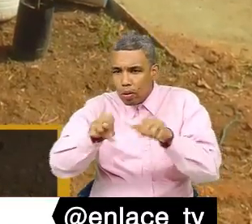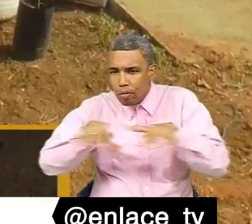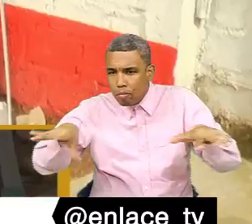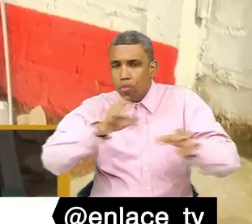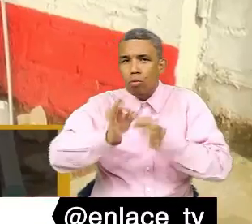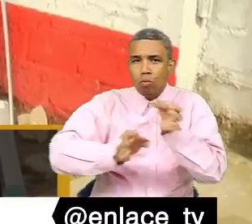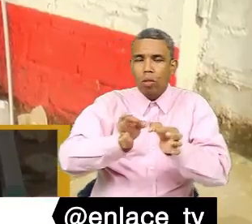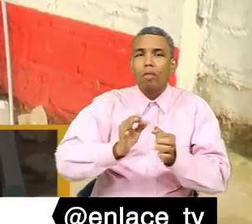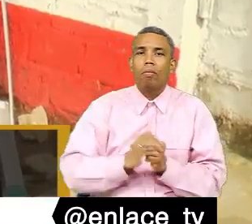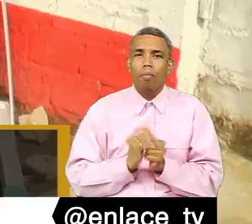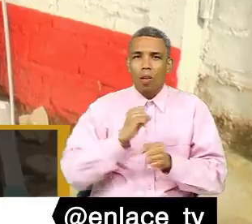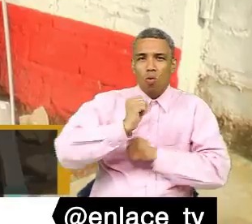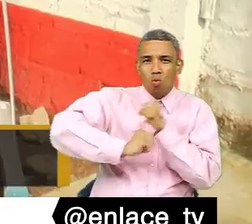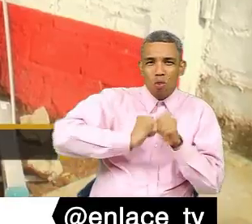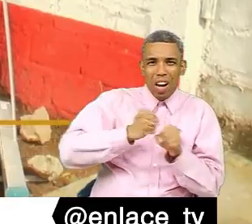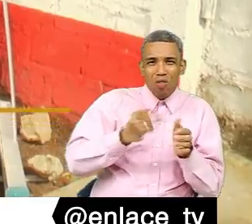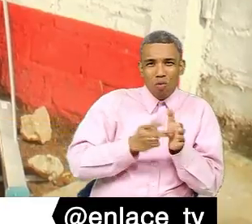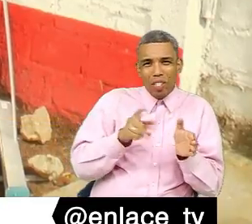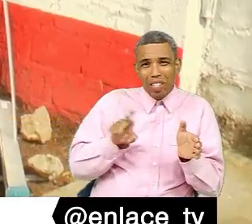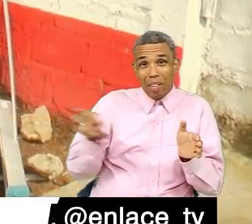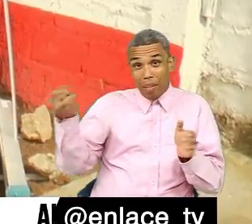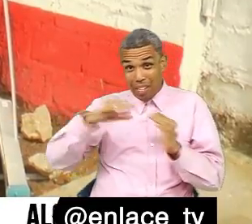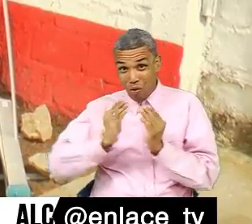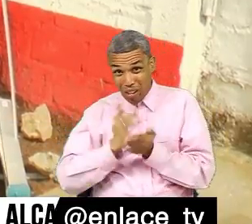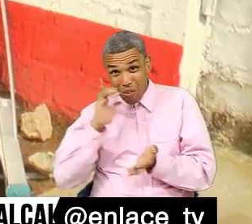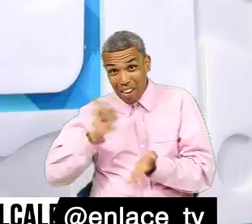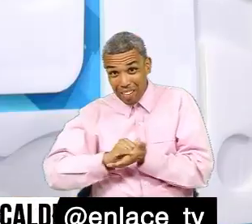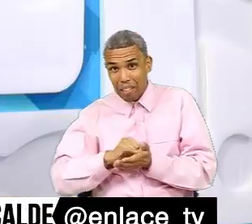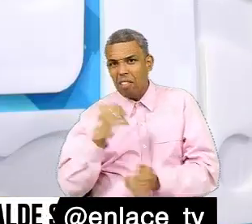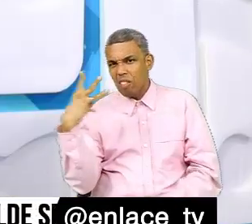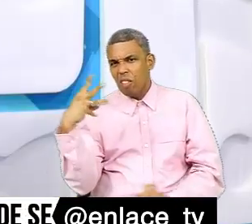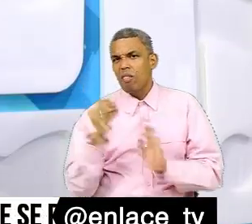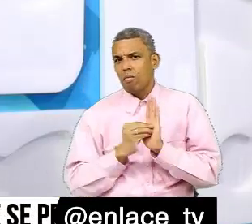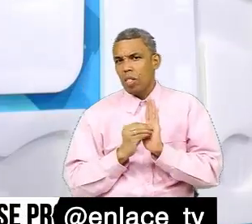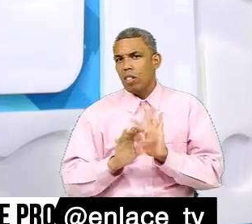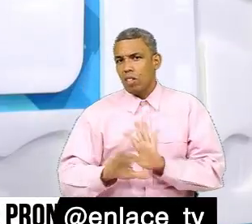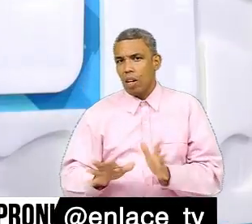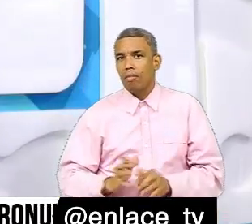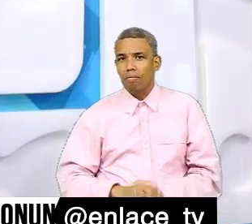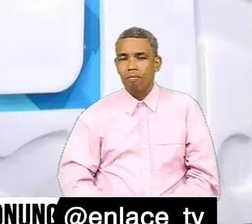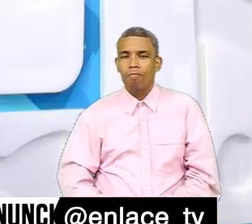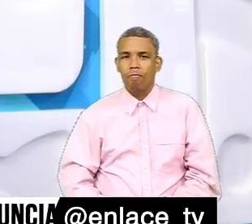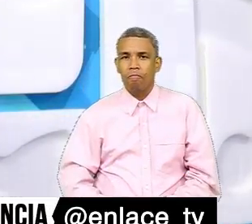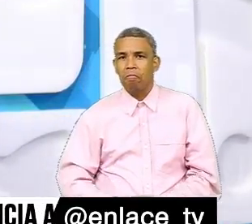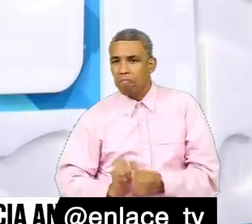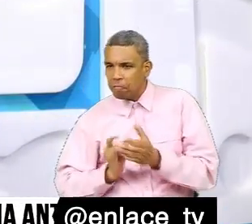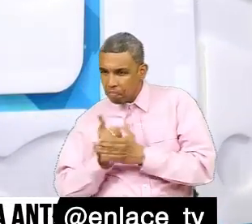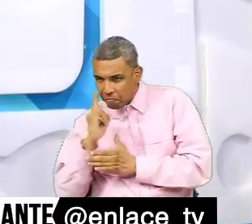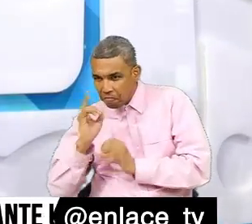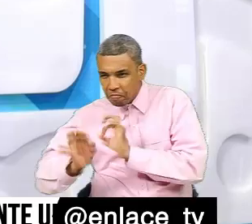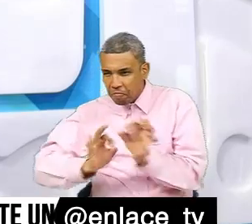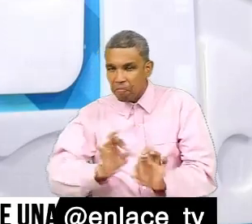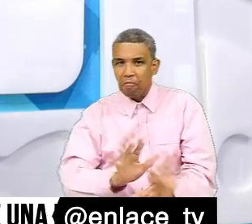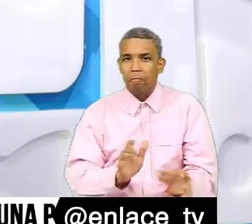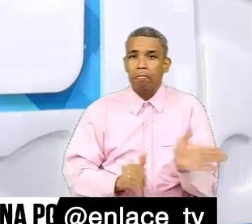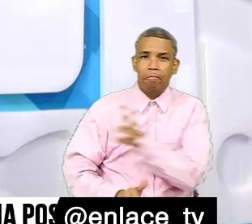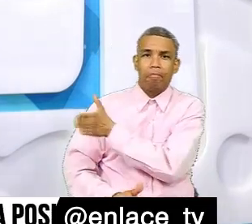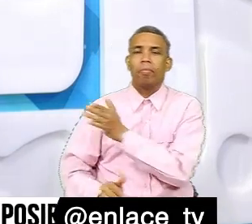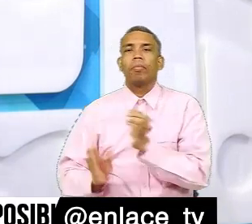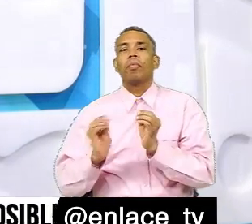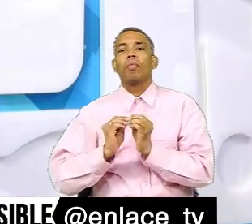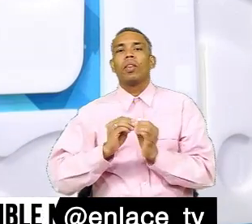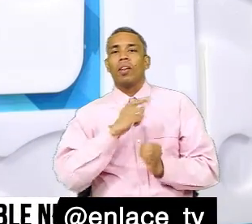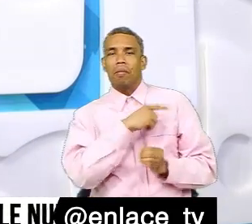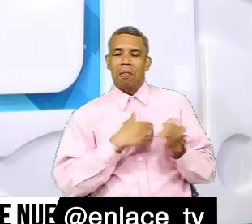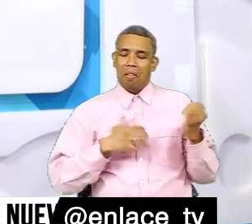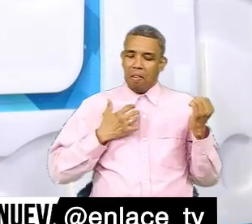liceo en el propósito de ser más amables con el medio ambiente. Y nosotros continuamos con Andreo disfrutando de la buena música en